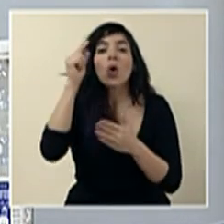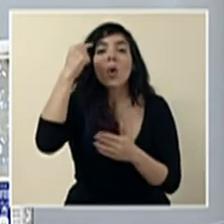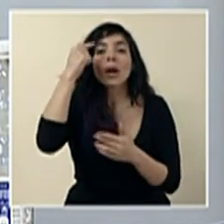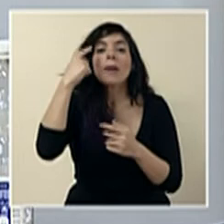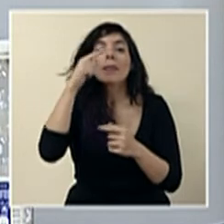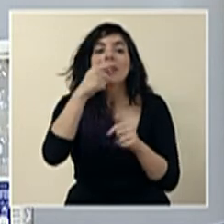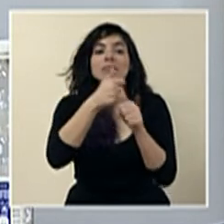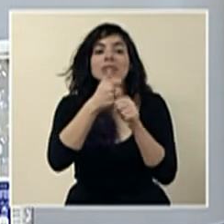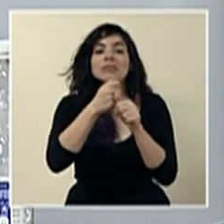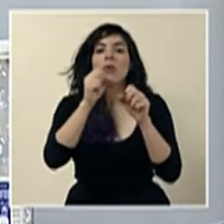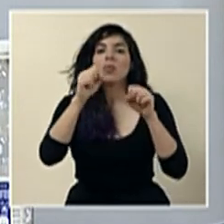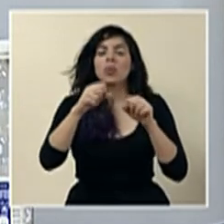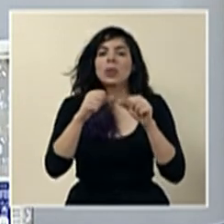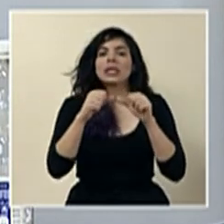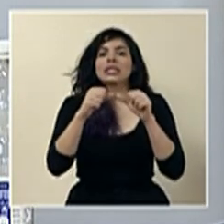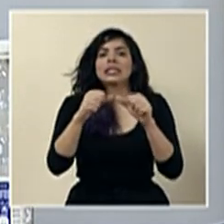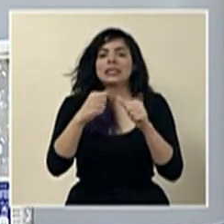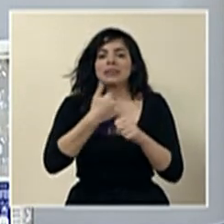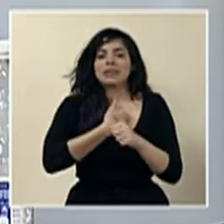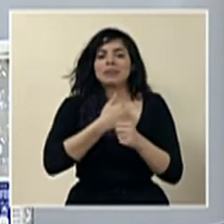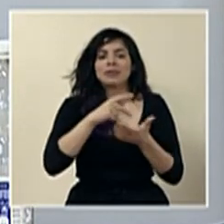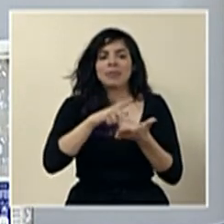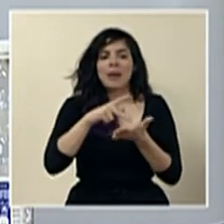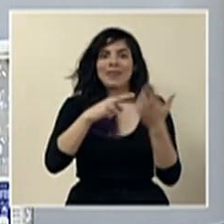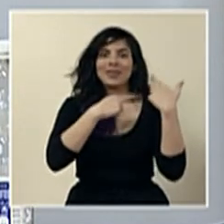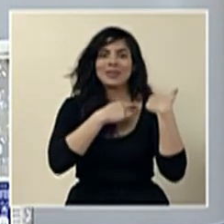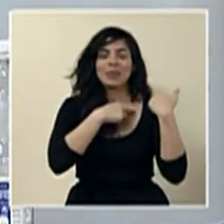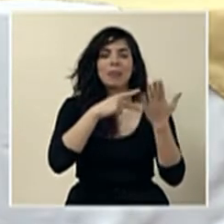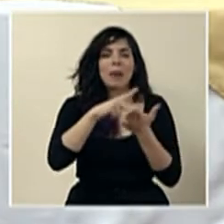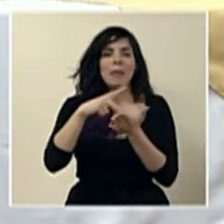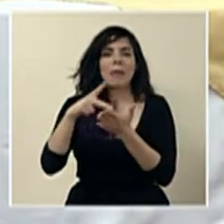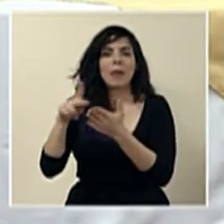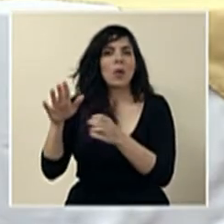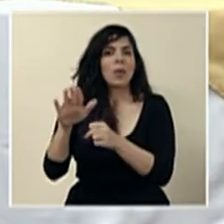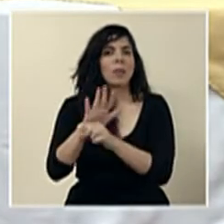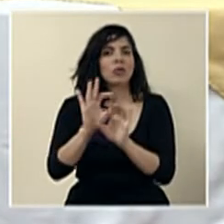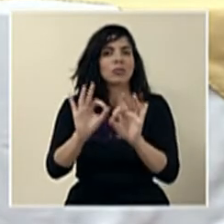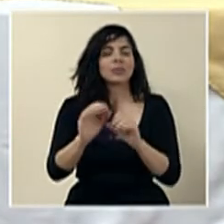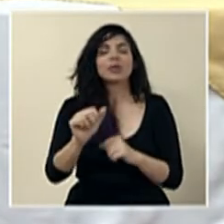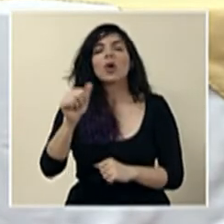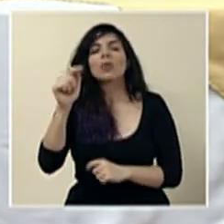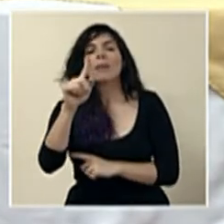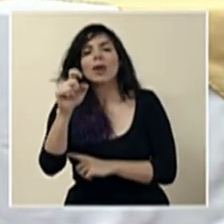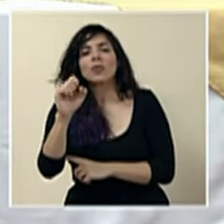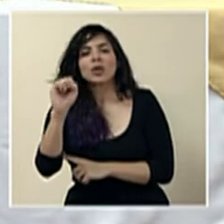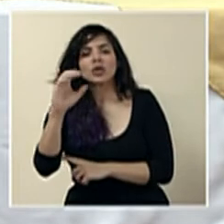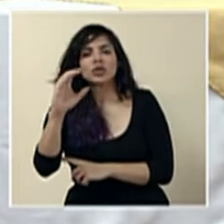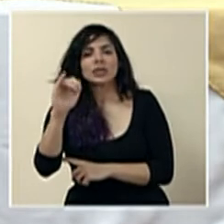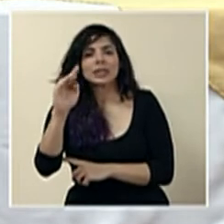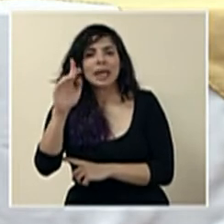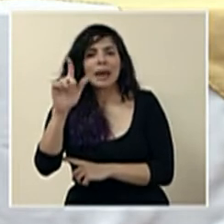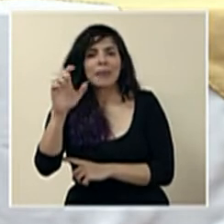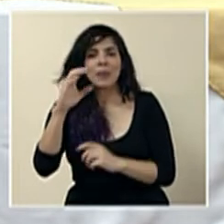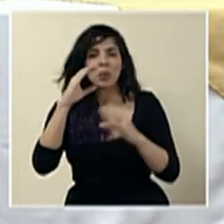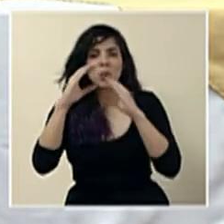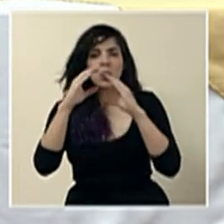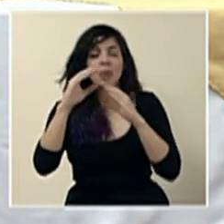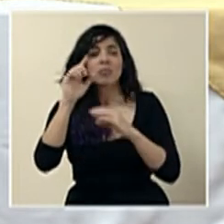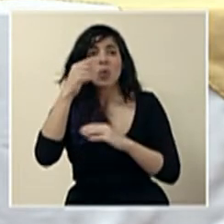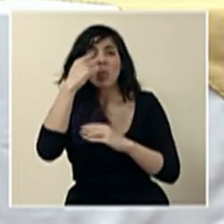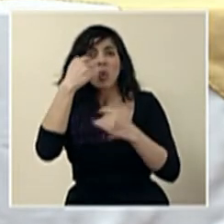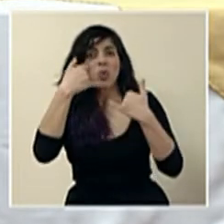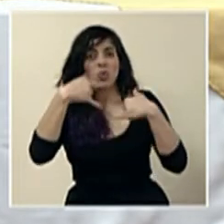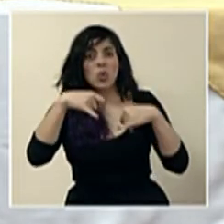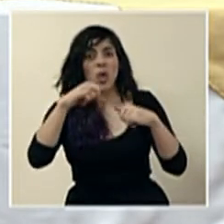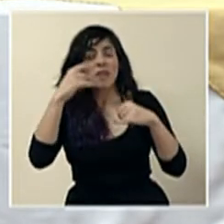continuar honrando todas sus obligaciones. Otra consulta de Sociable Comunicaciones: ¿sigue el Estado con la idea